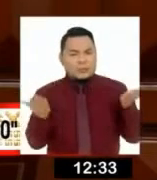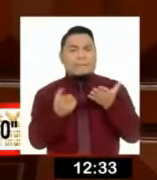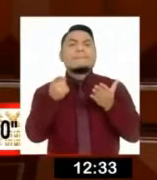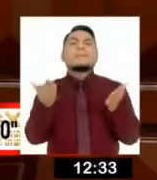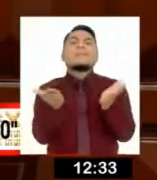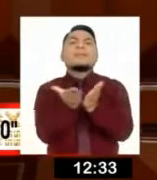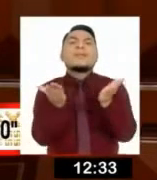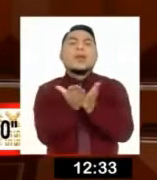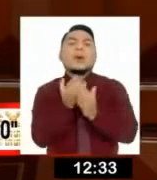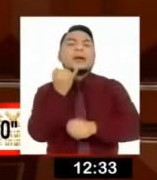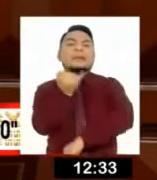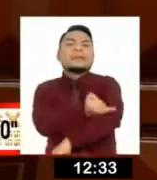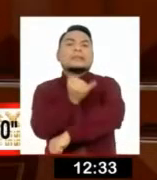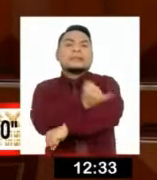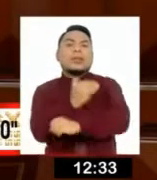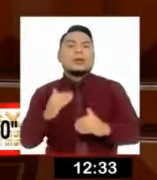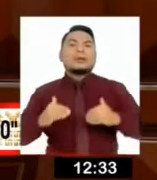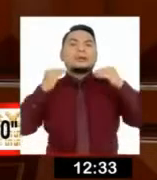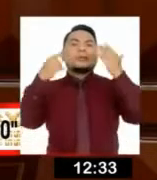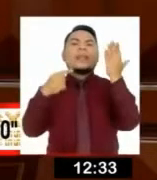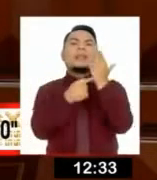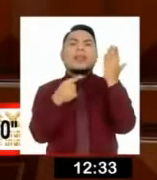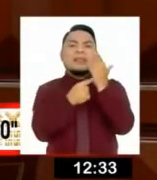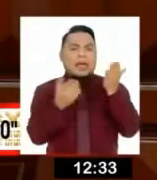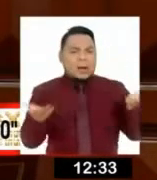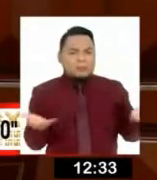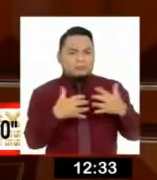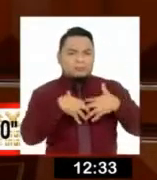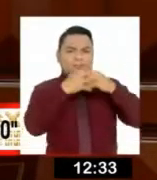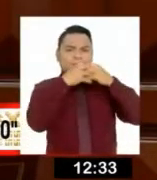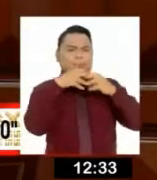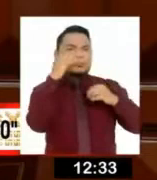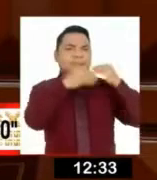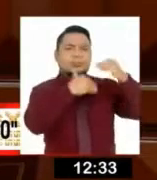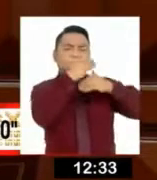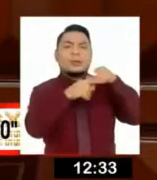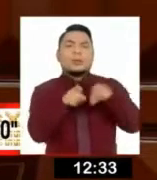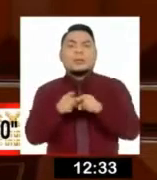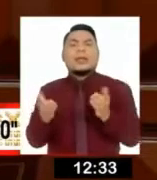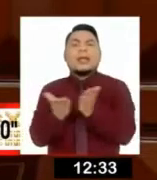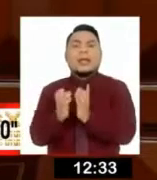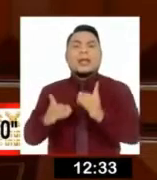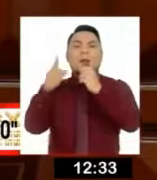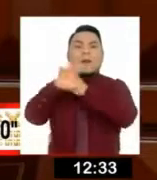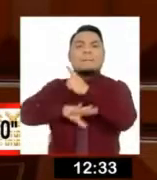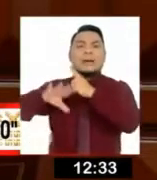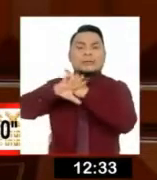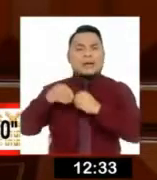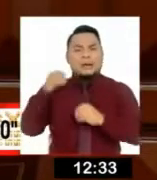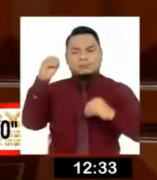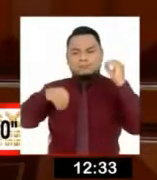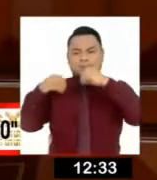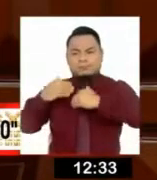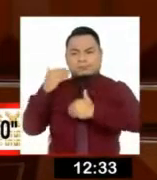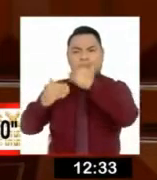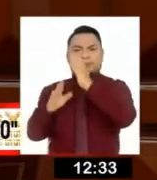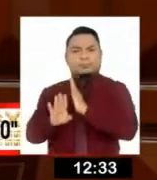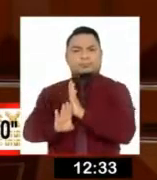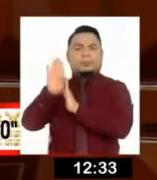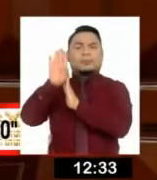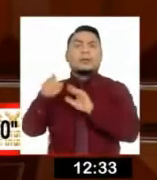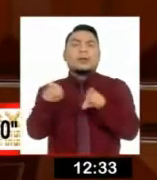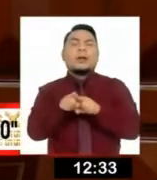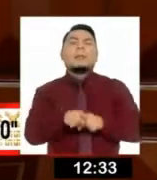las escuelas e institutos superiores de educación técnica y en las instituciones educativas de educación básica. También la